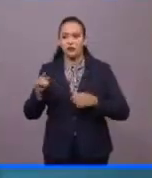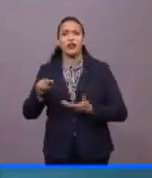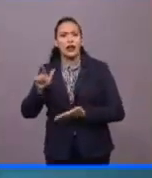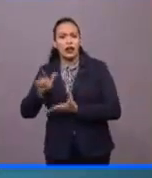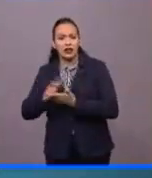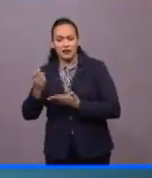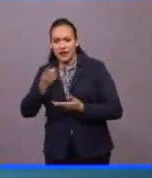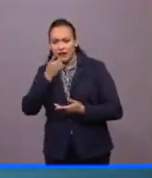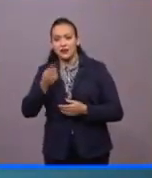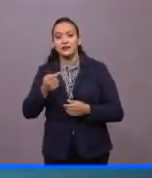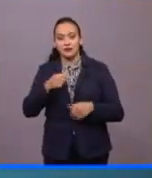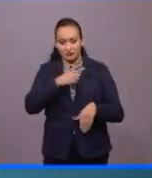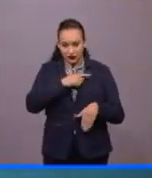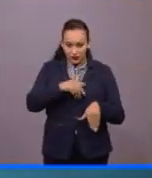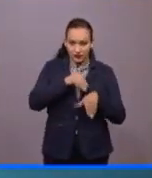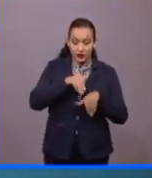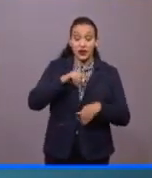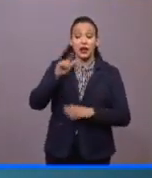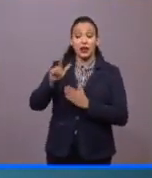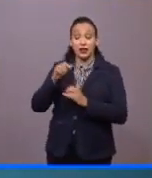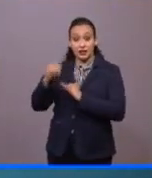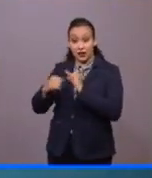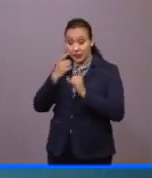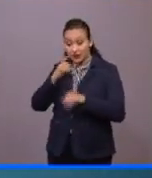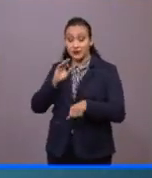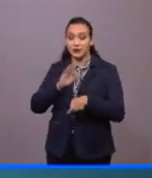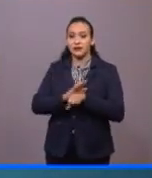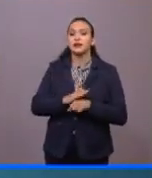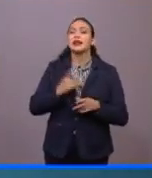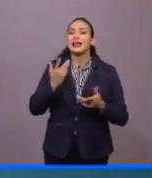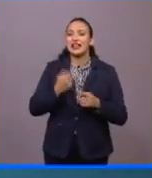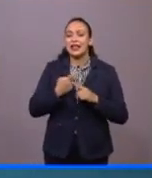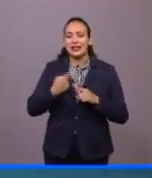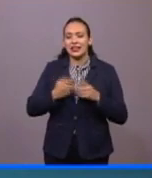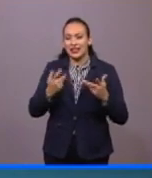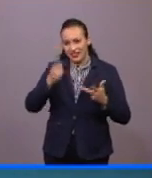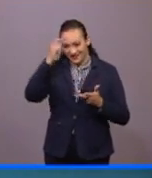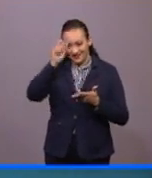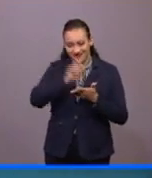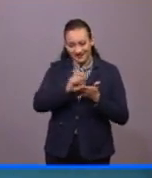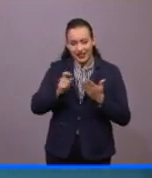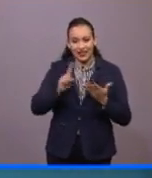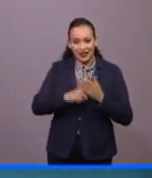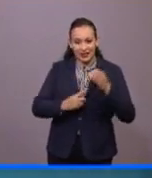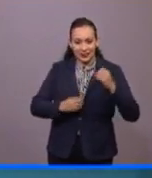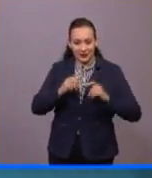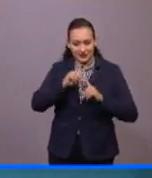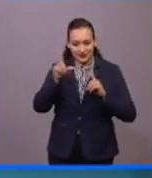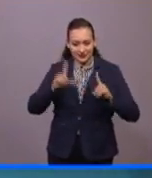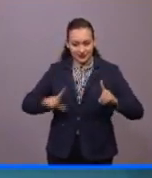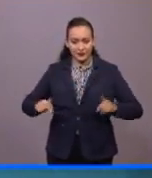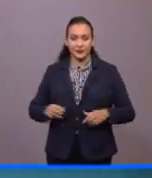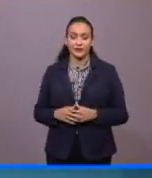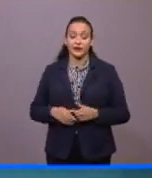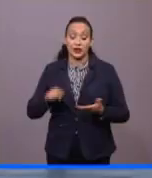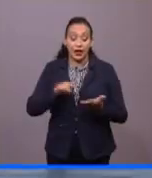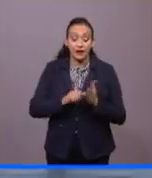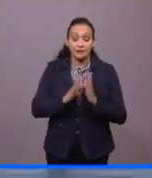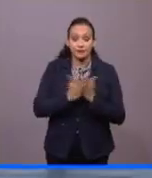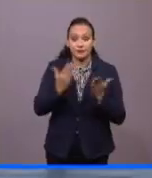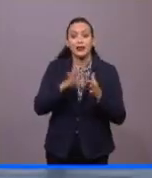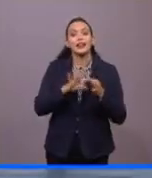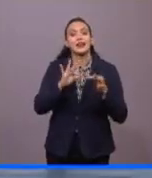a protección internacional, editado por el Centro de Estudios Constitucionales de la Suprema Corte. Reúne